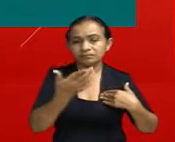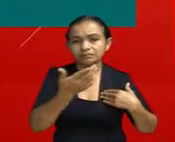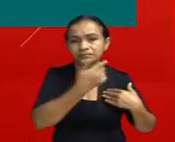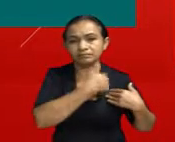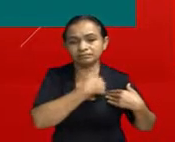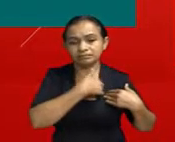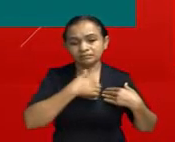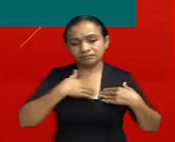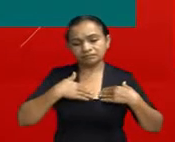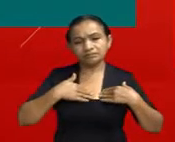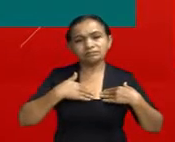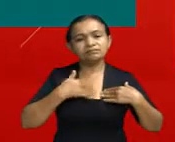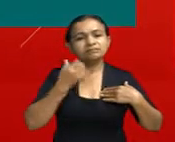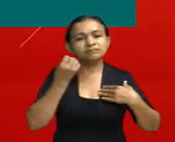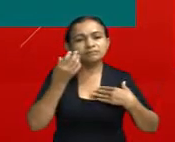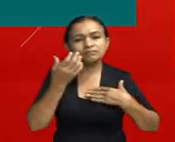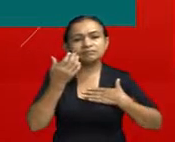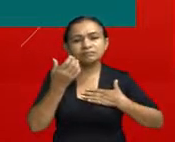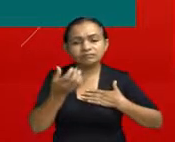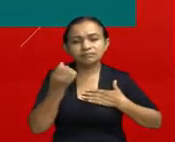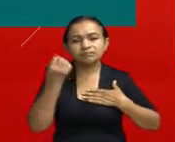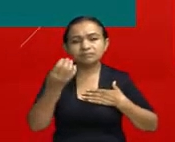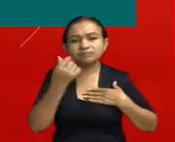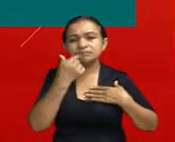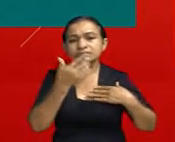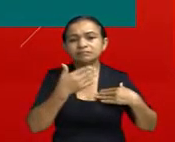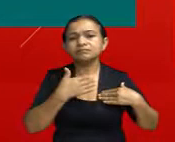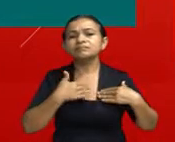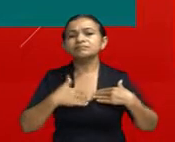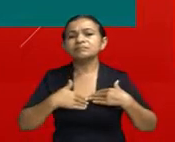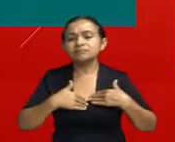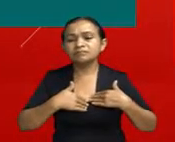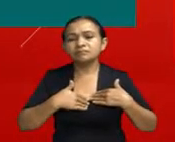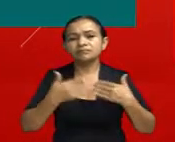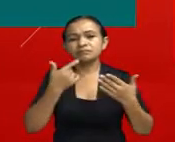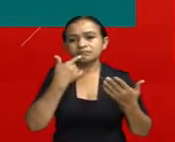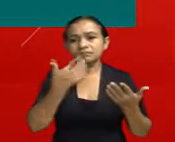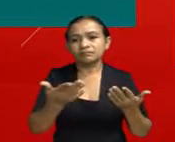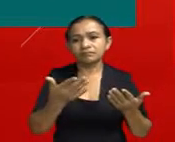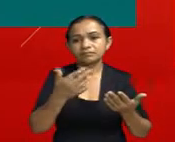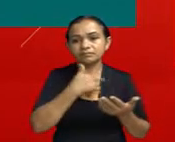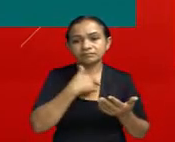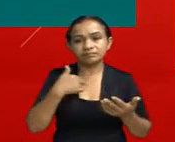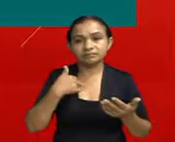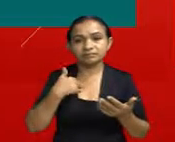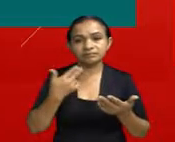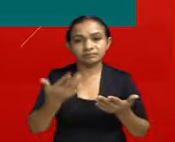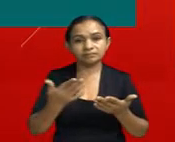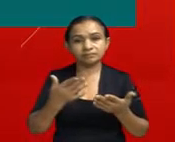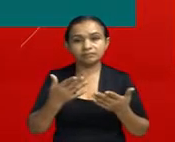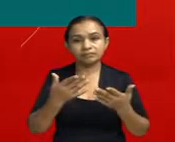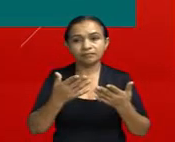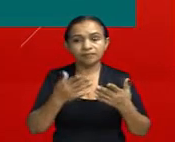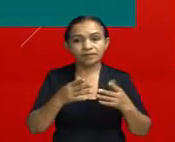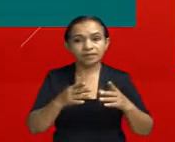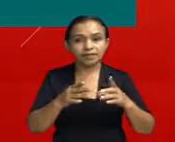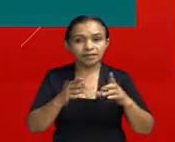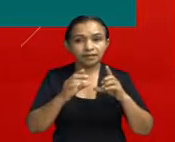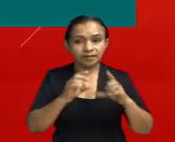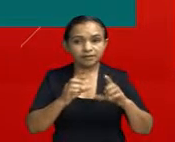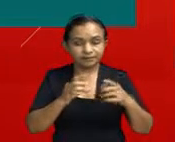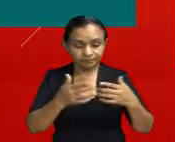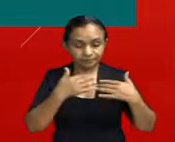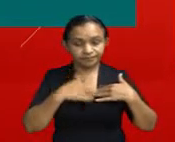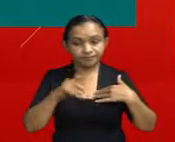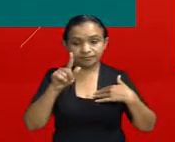par, obviamente. Sí. Pero ¿por qué se presenta ese dolor aquí? Bueno, como tú mencionas, pues el corazón está en el